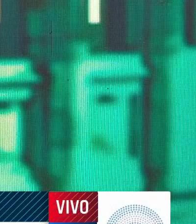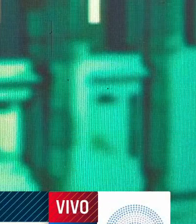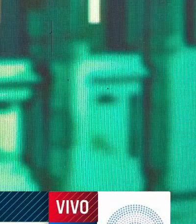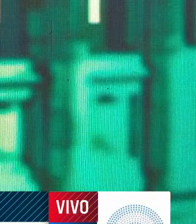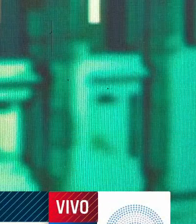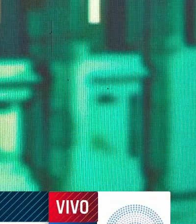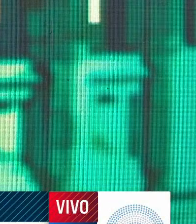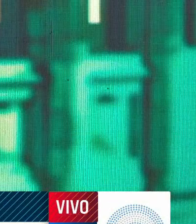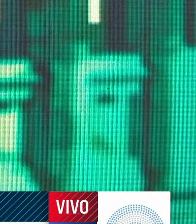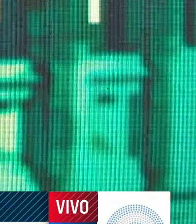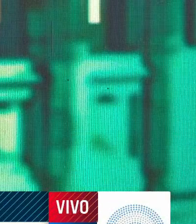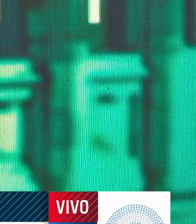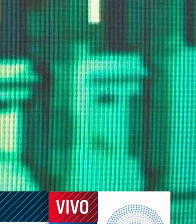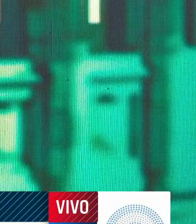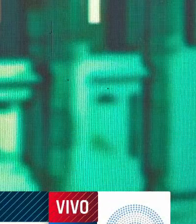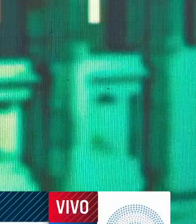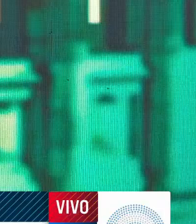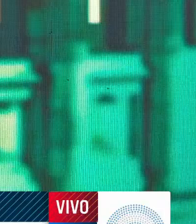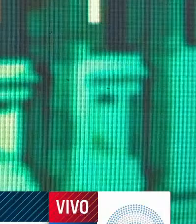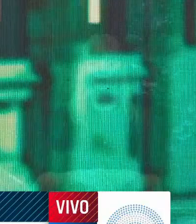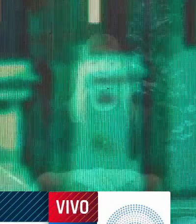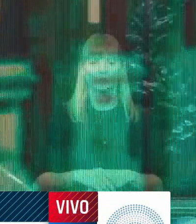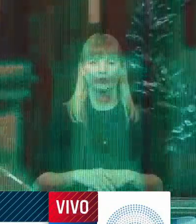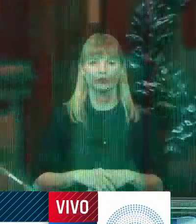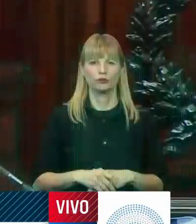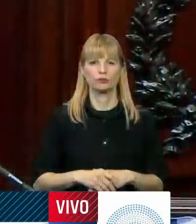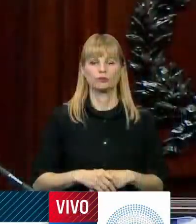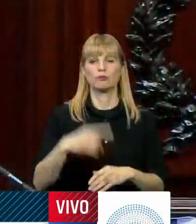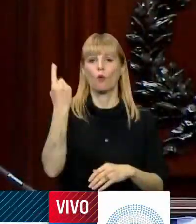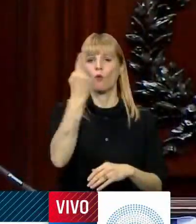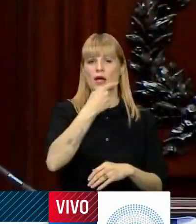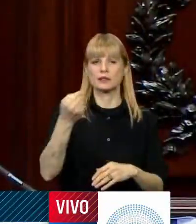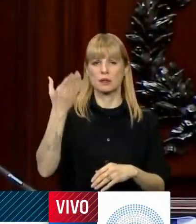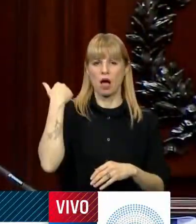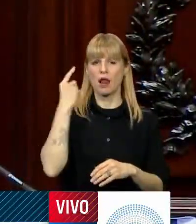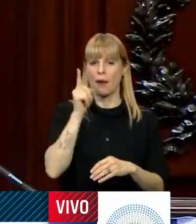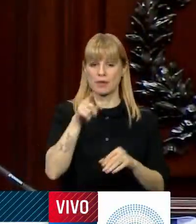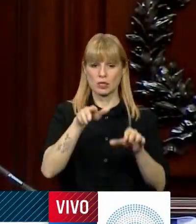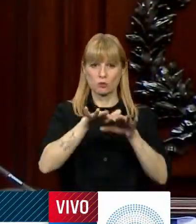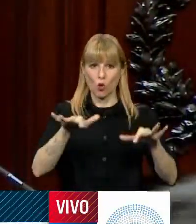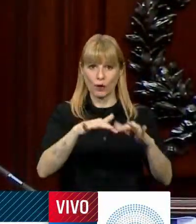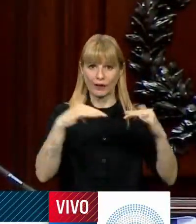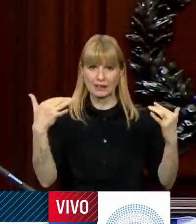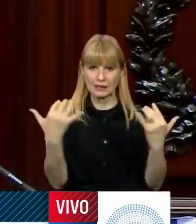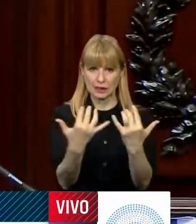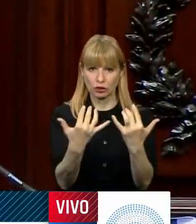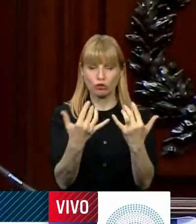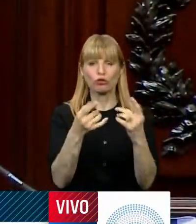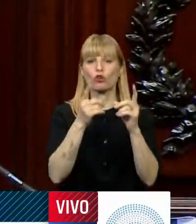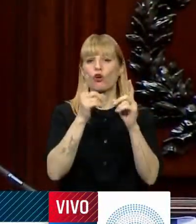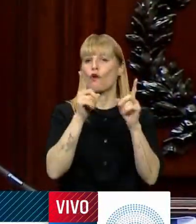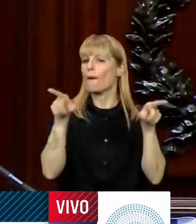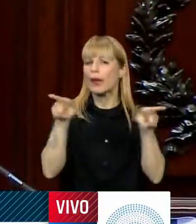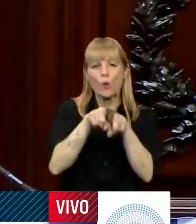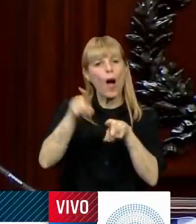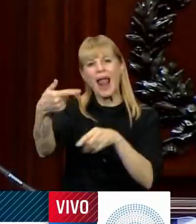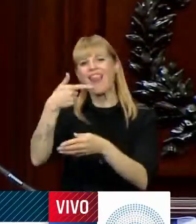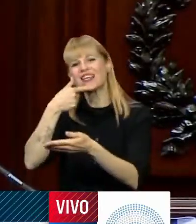doctor Franco, entre otras cosas, dijo. A ver. Hace una semana en este recinto, al igual que en el